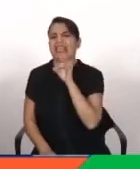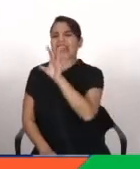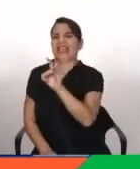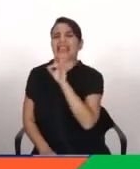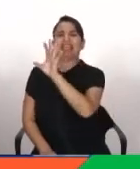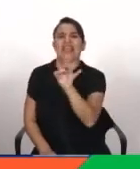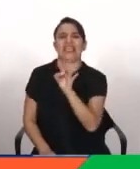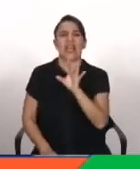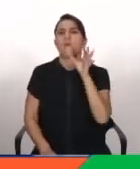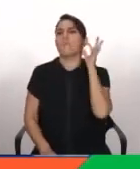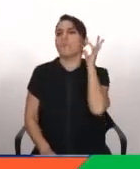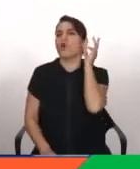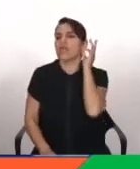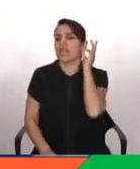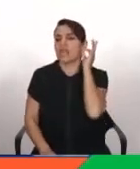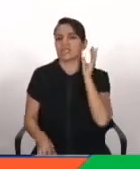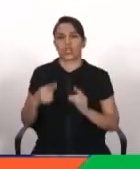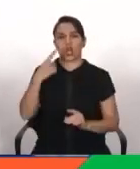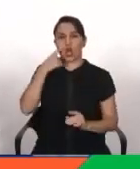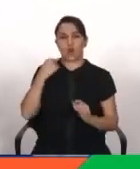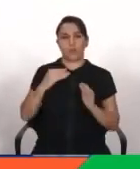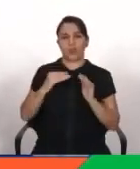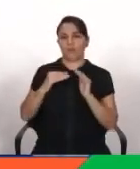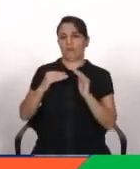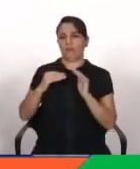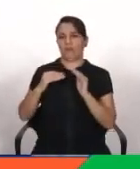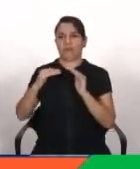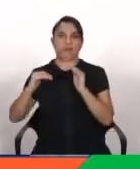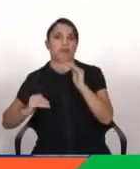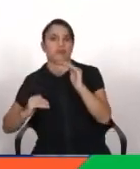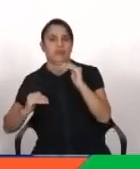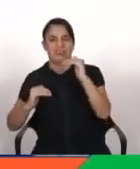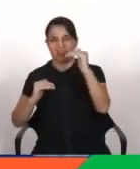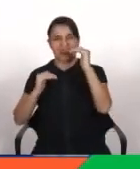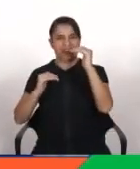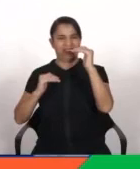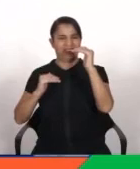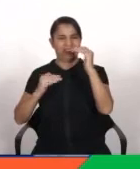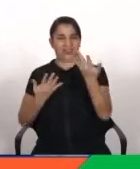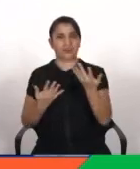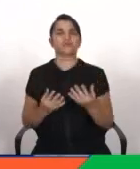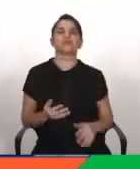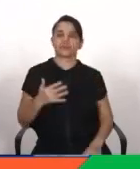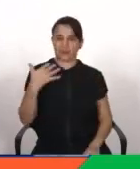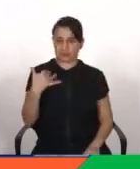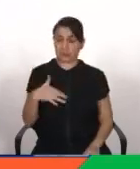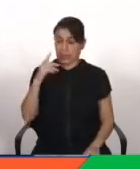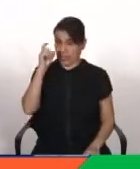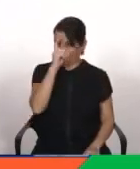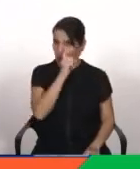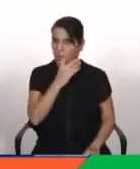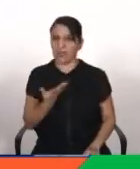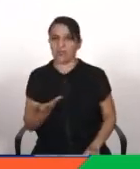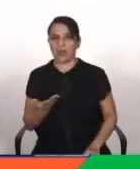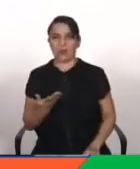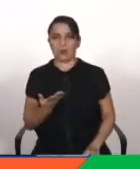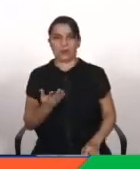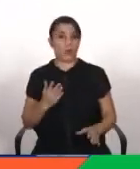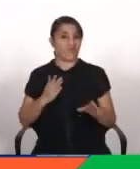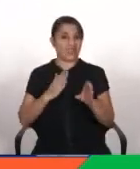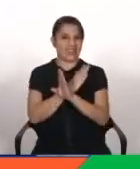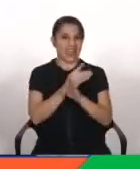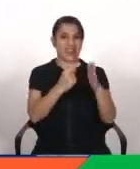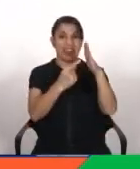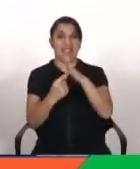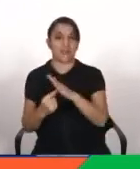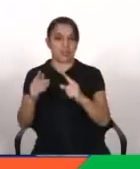Es complicado, ¿sabes qué? Todo esto está dentro de lo que nosotros podemos llamar como buenas prácticas, que es como para evitar estas discriminaciones,